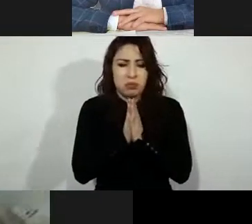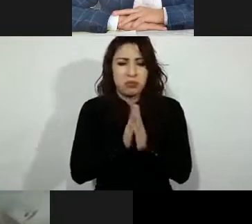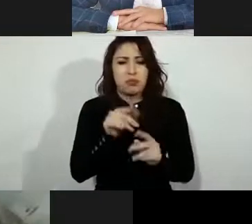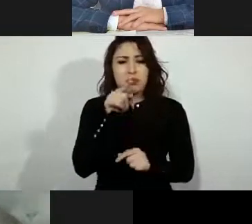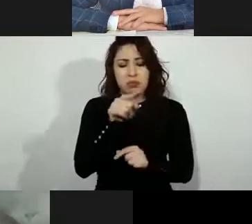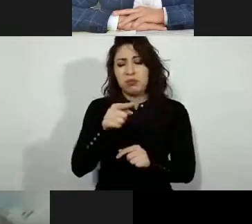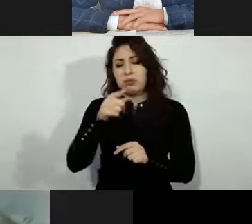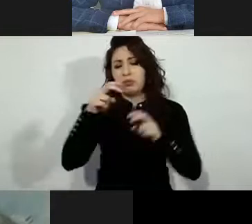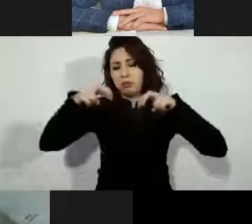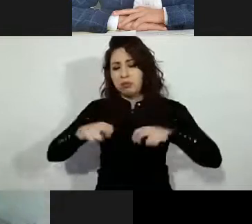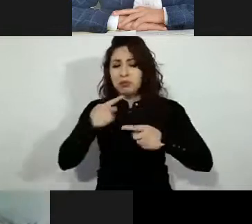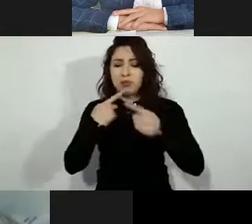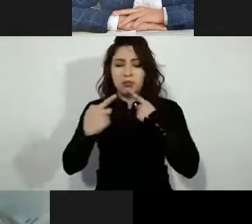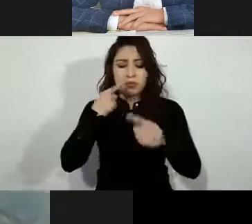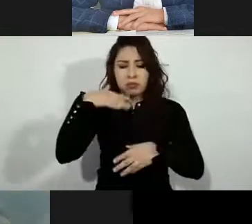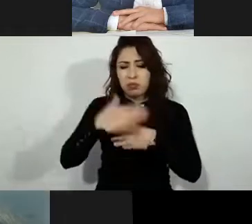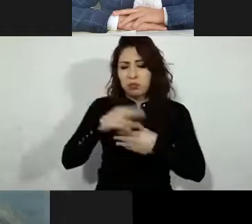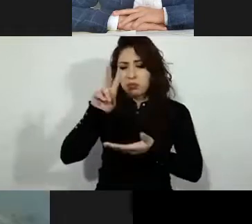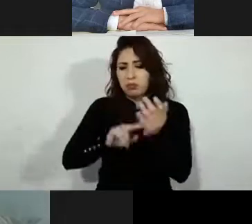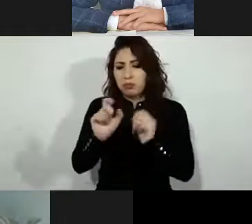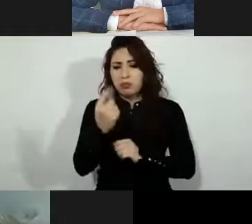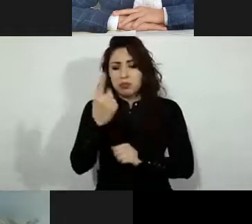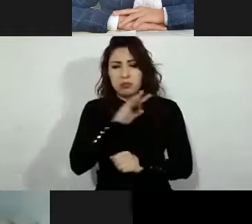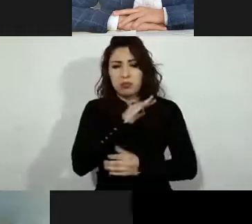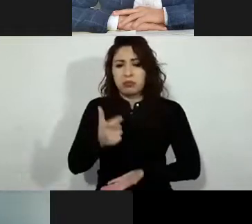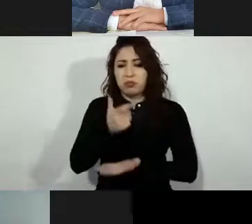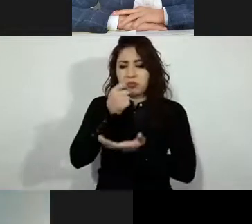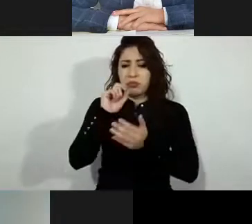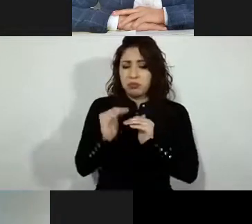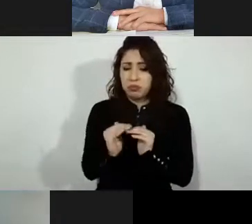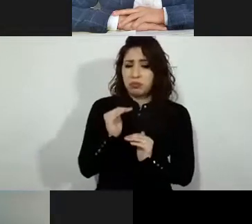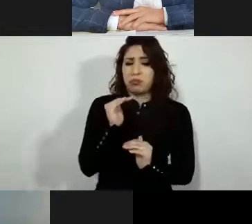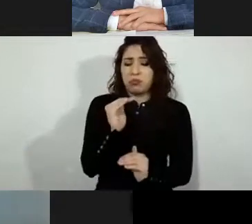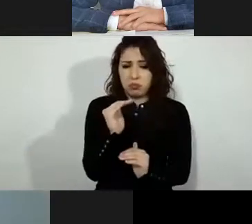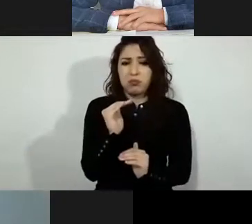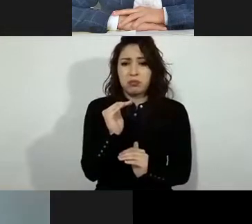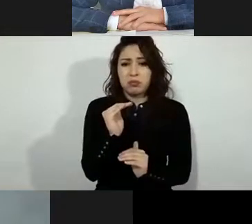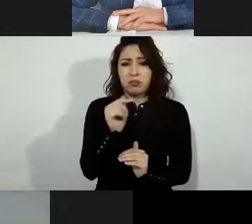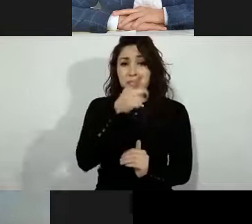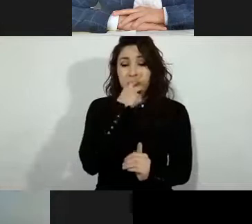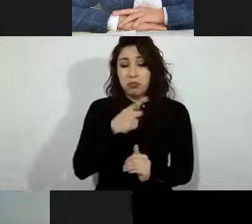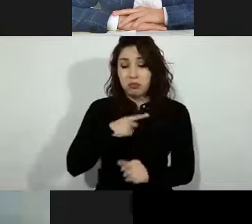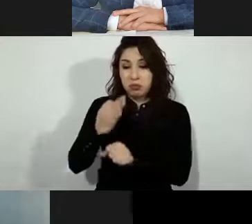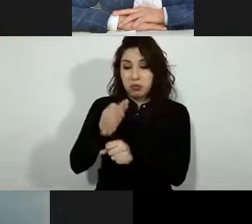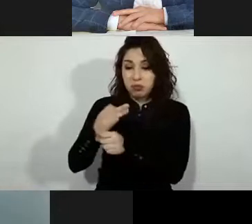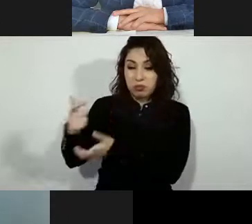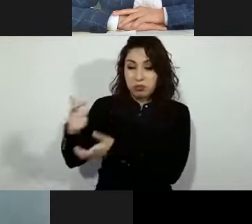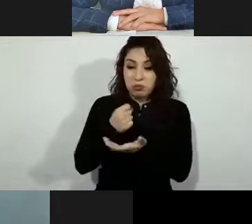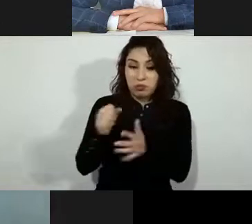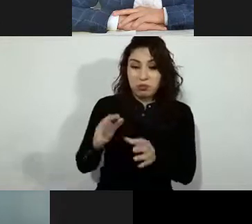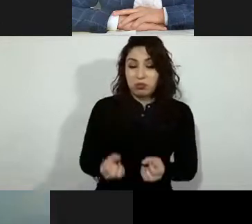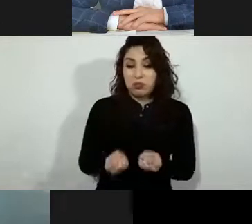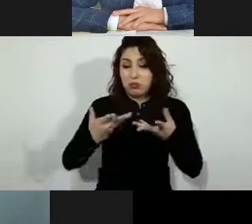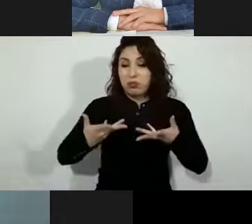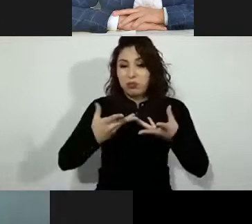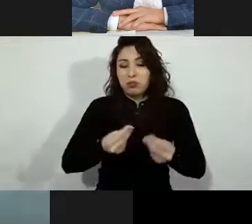proyecto 2021 muy responsable. Ya nos dijo usted que evidentemente lo que nos mandan estaría muy lejos de entender y atender las necesidades. Y bueno,